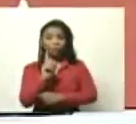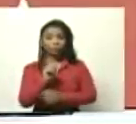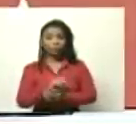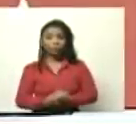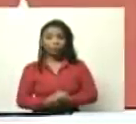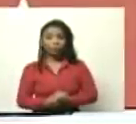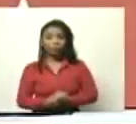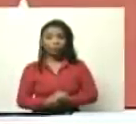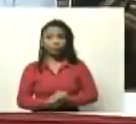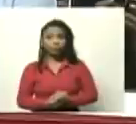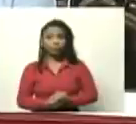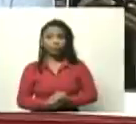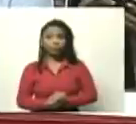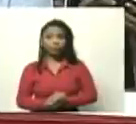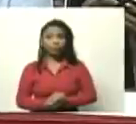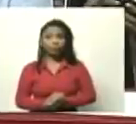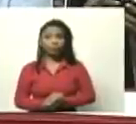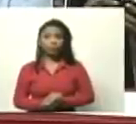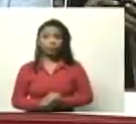una